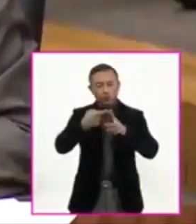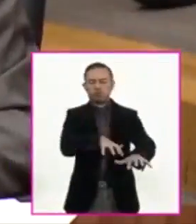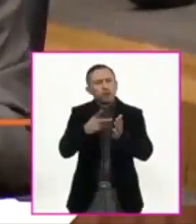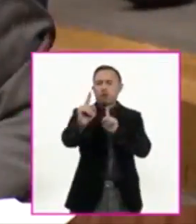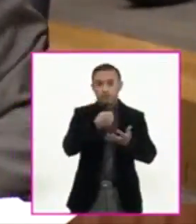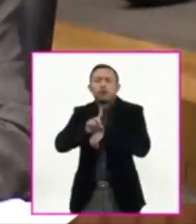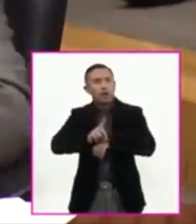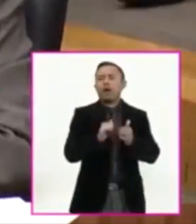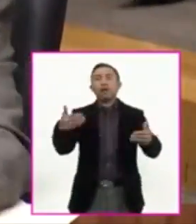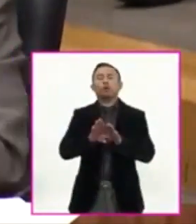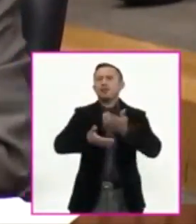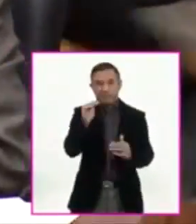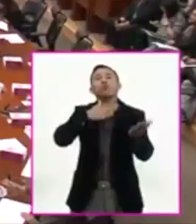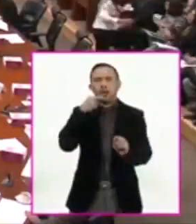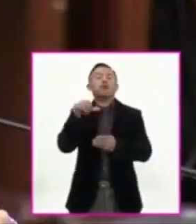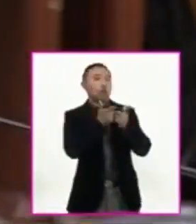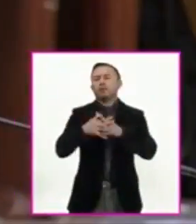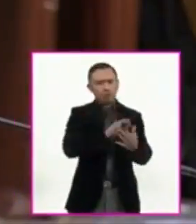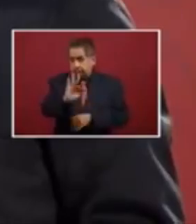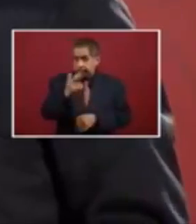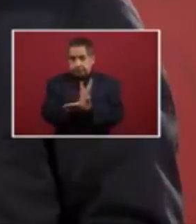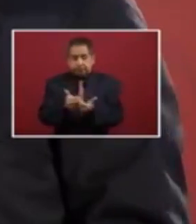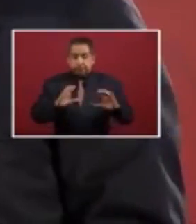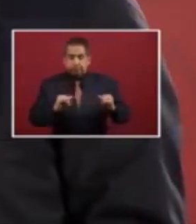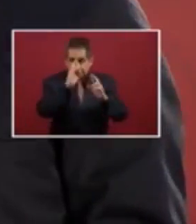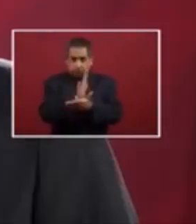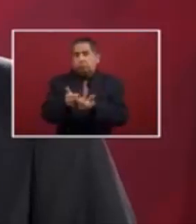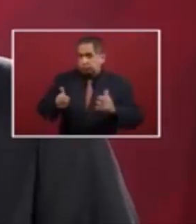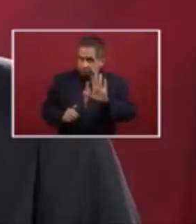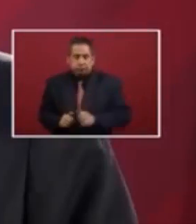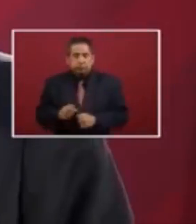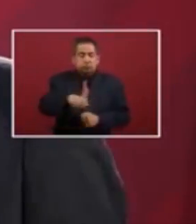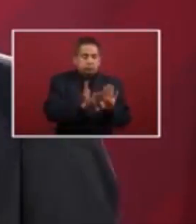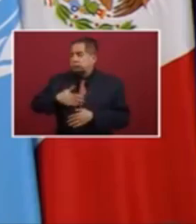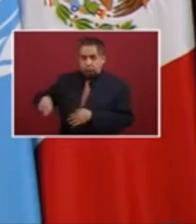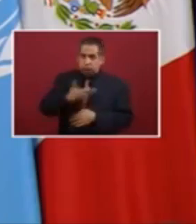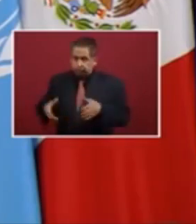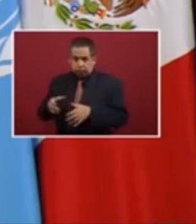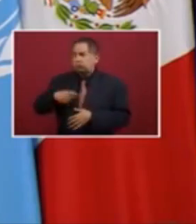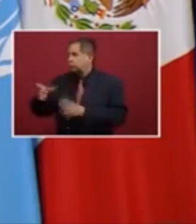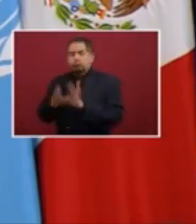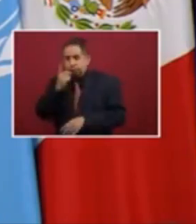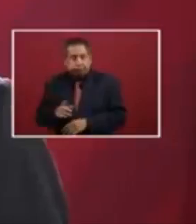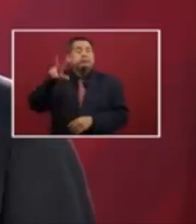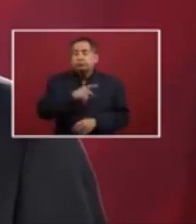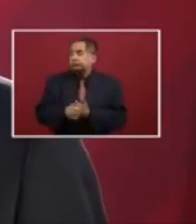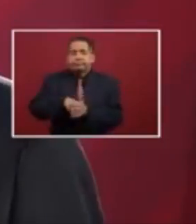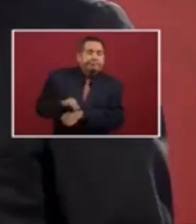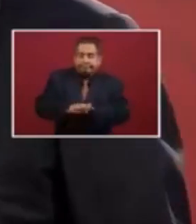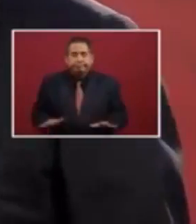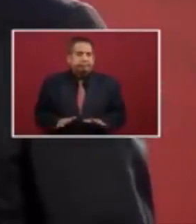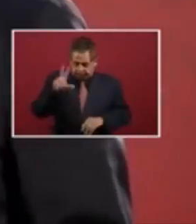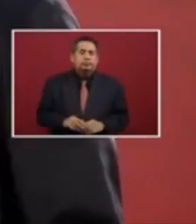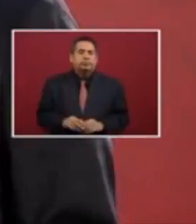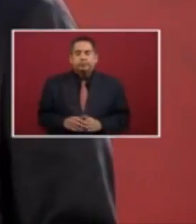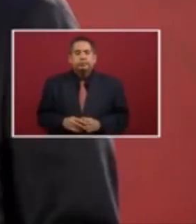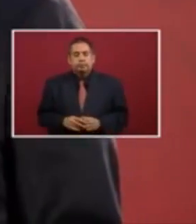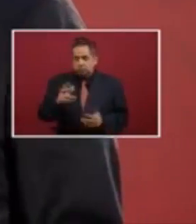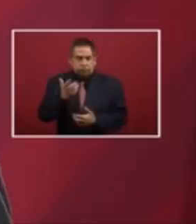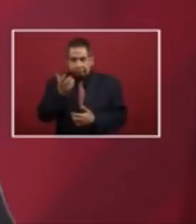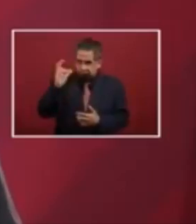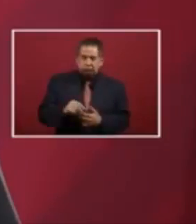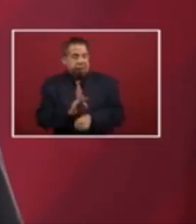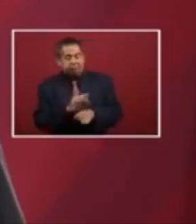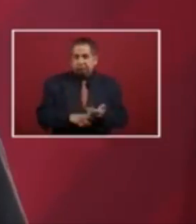2020 un grupo de legisladores así como el presidente de la republica demandado en una traducción de cuando menos